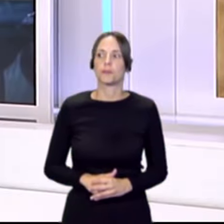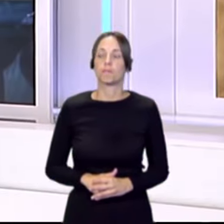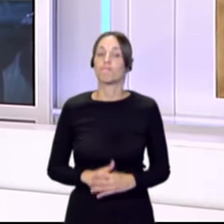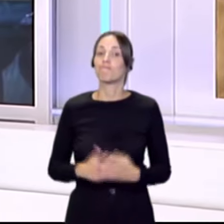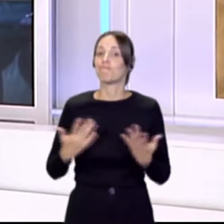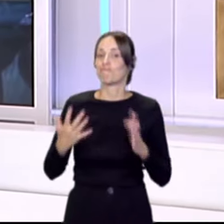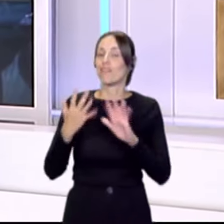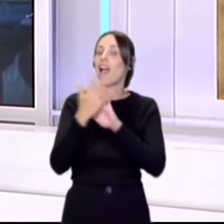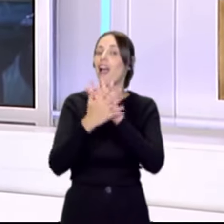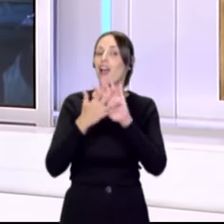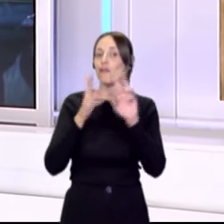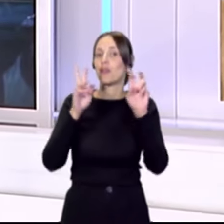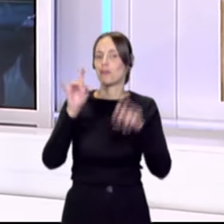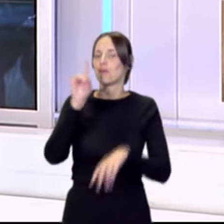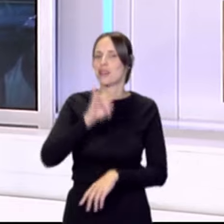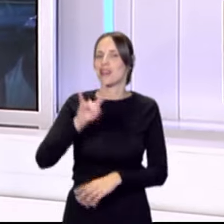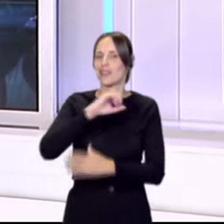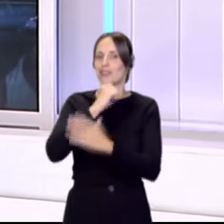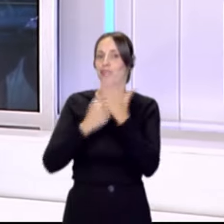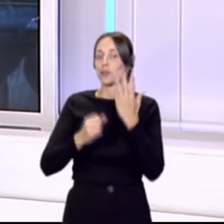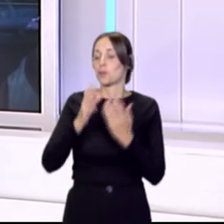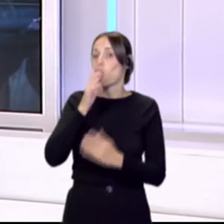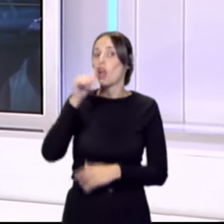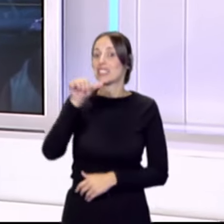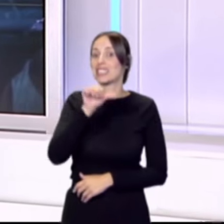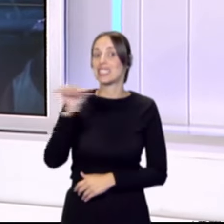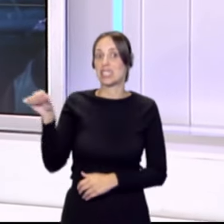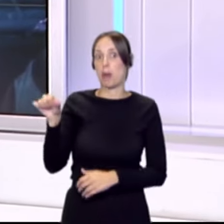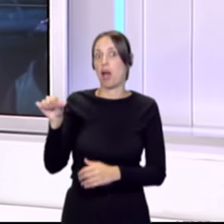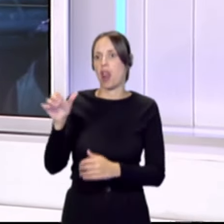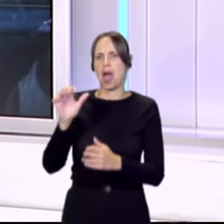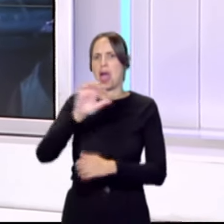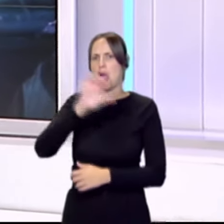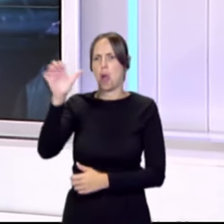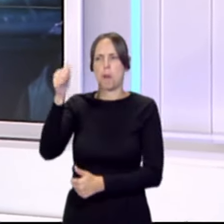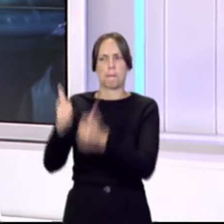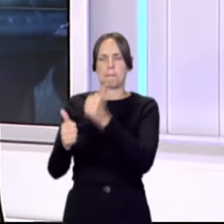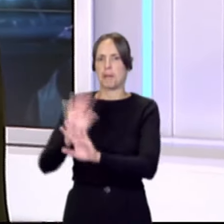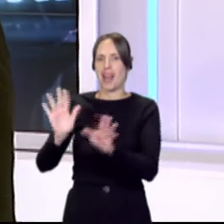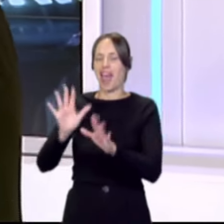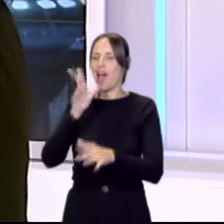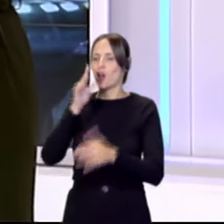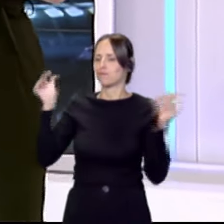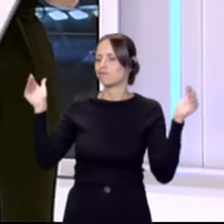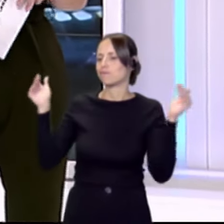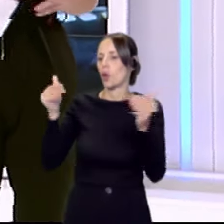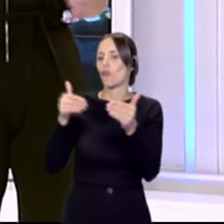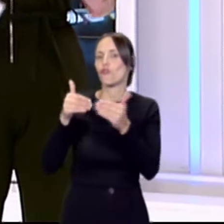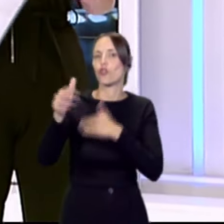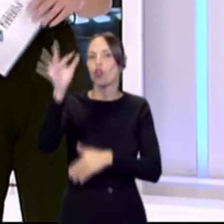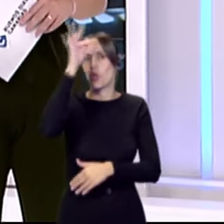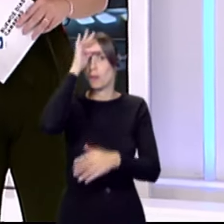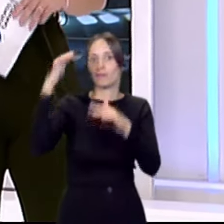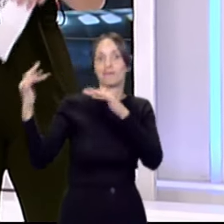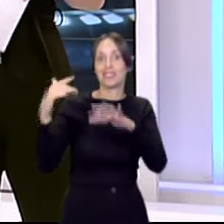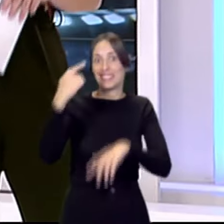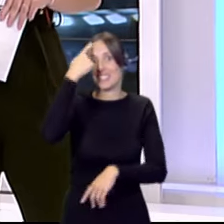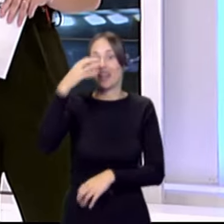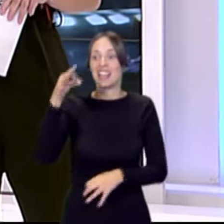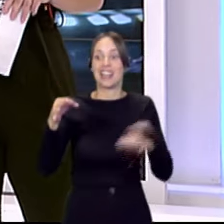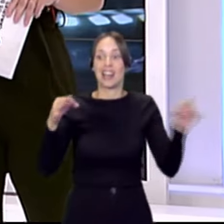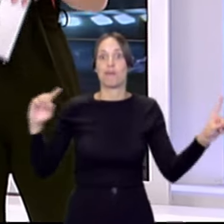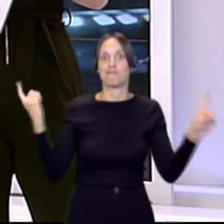Y hablamos ahora de la Laguna Tenerife, que no tiene competición europea esta semana. El conjunto aurinegro se centra ya en el choque del domingo, ya saben, el derbi ante